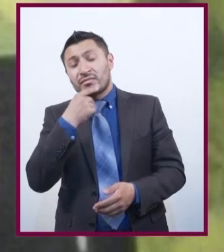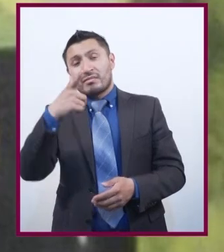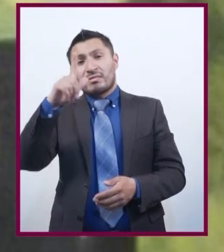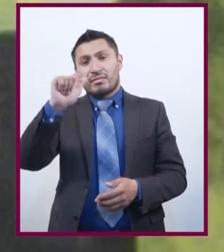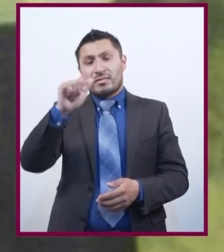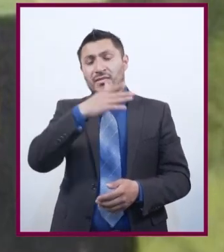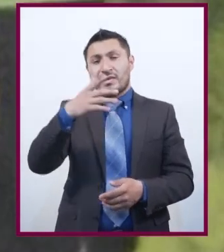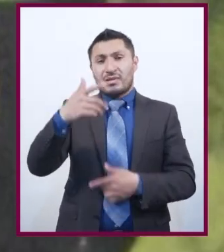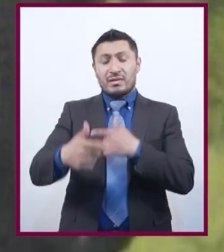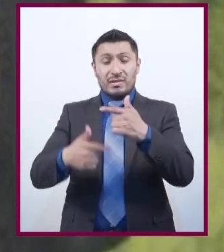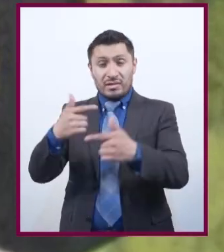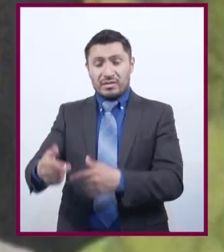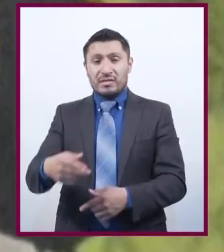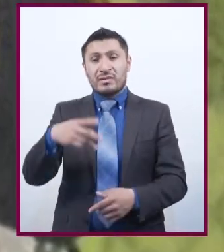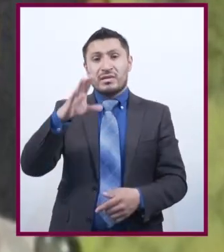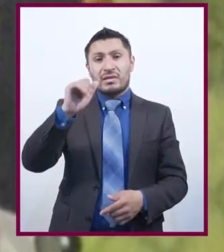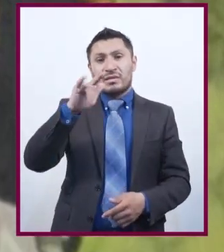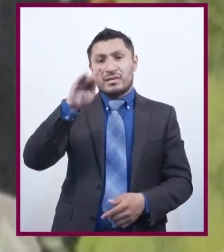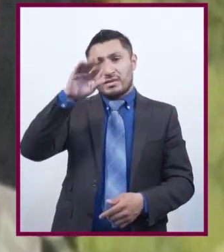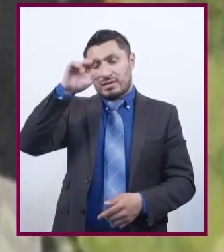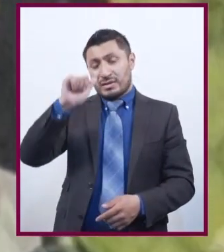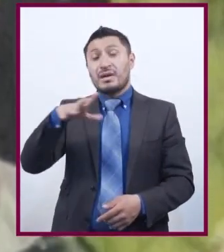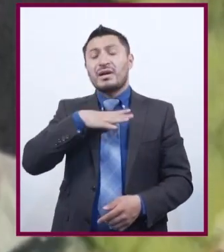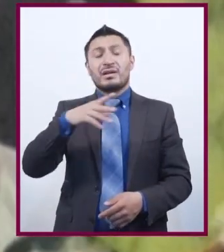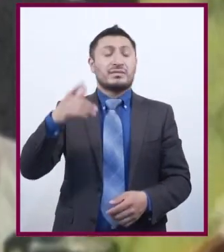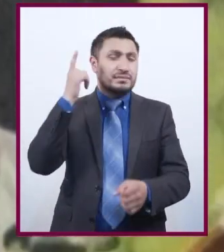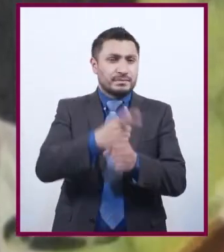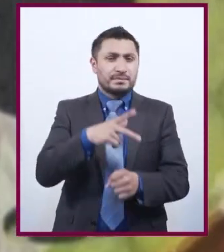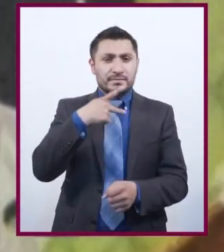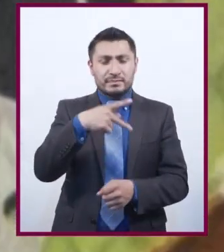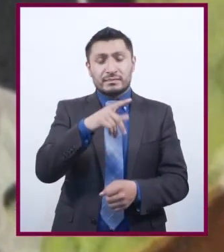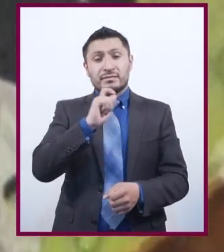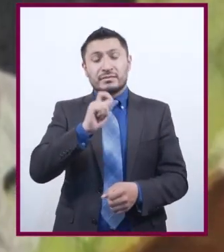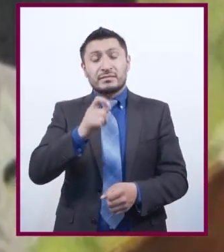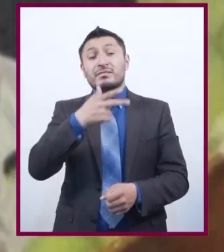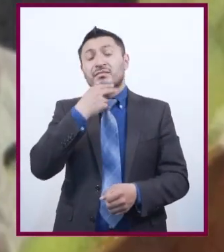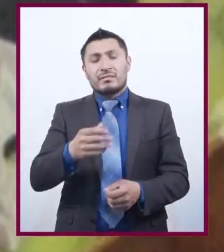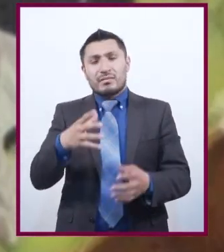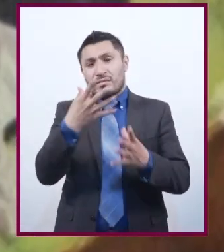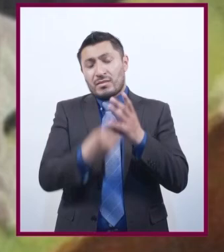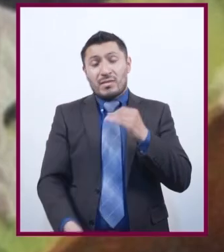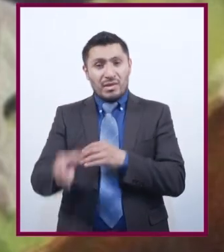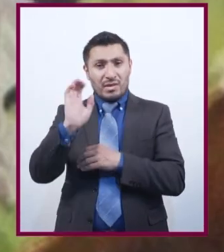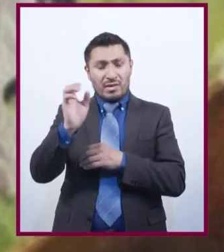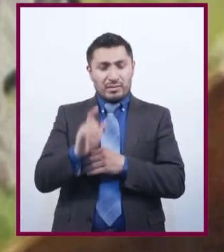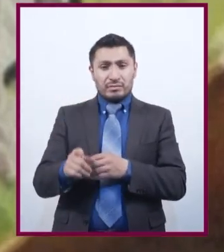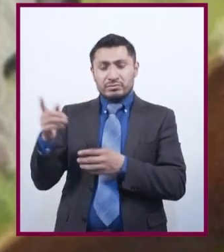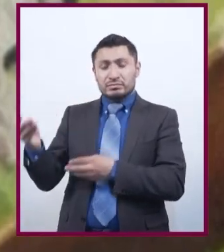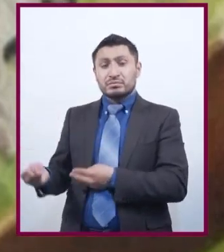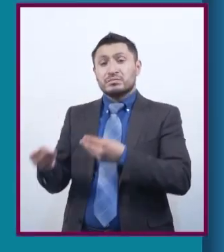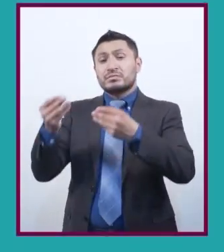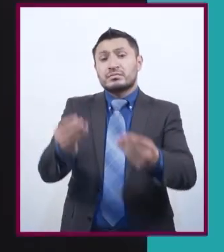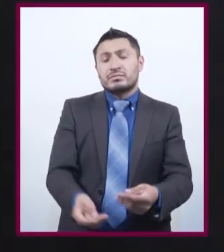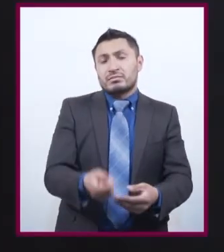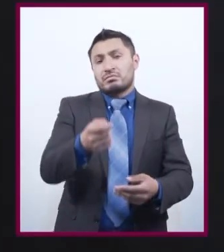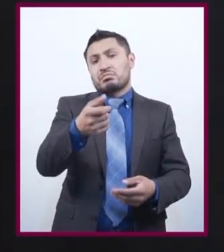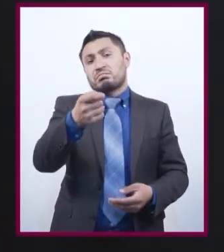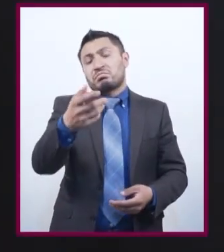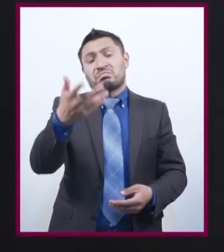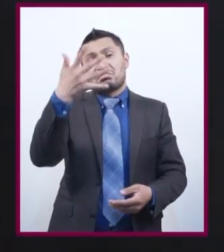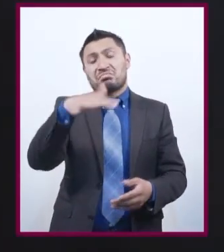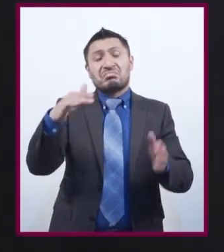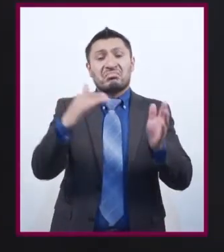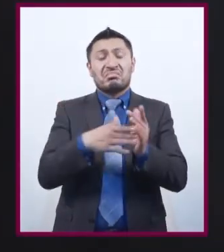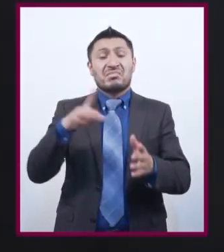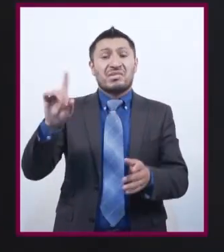James en su novela La heredera planteó que Catalina sloper se dio cuenta de que su novio huyó tras enterarse que la dote que